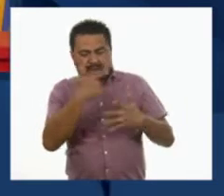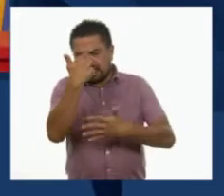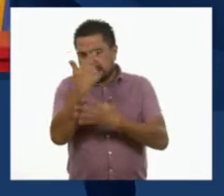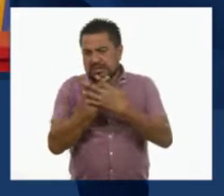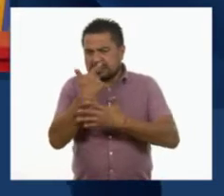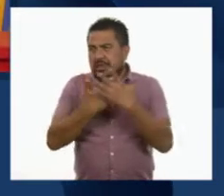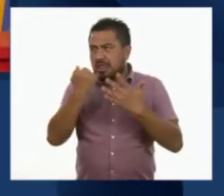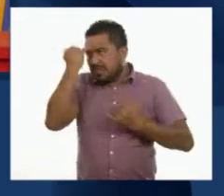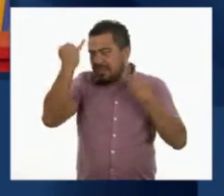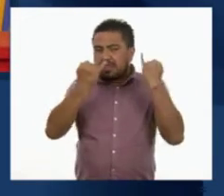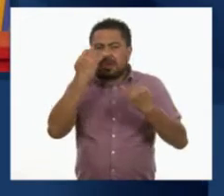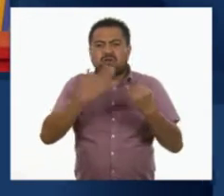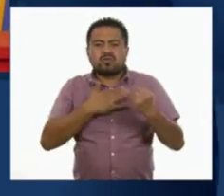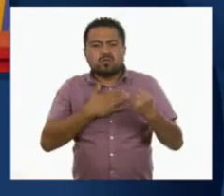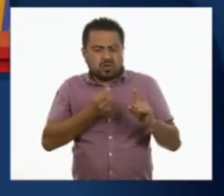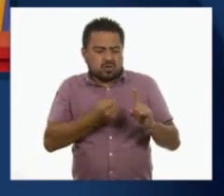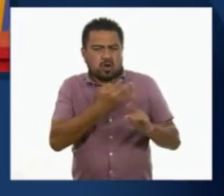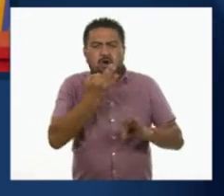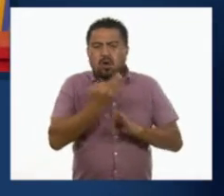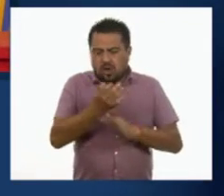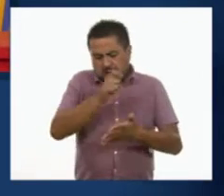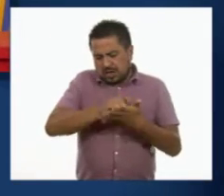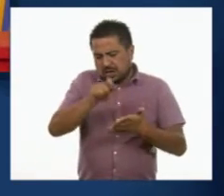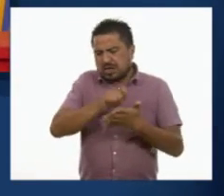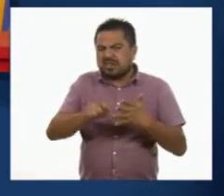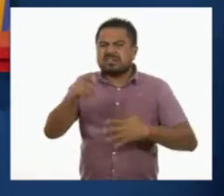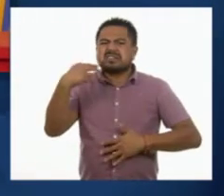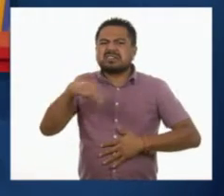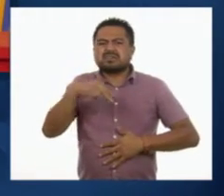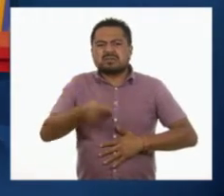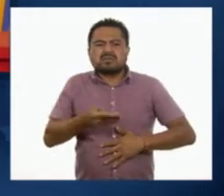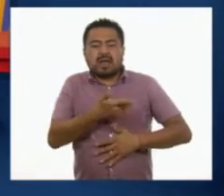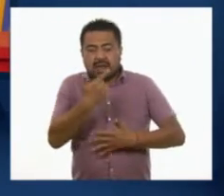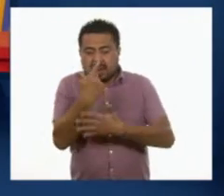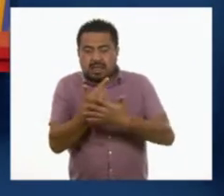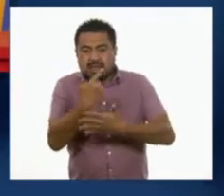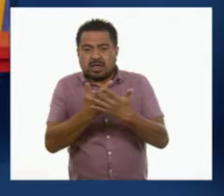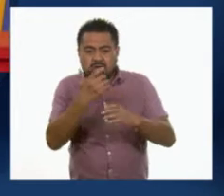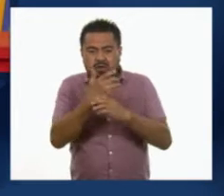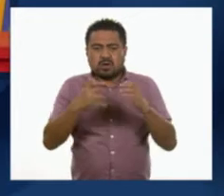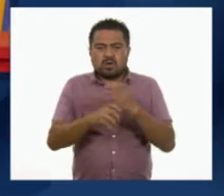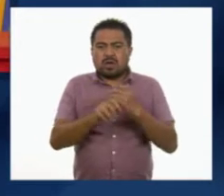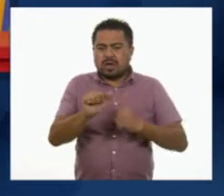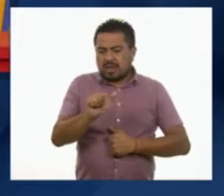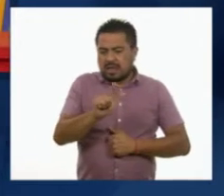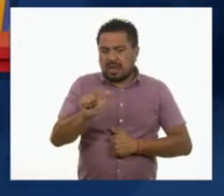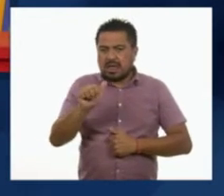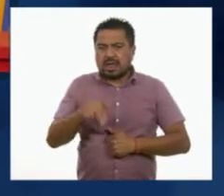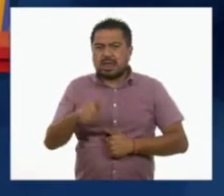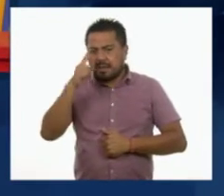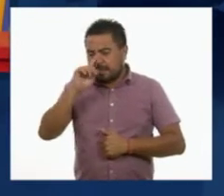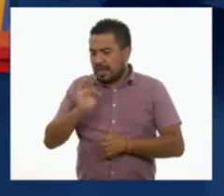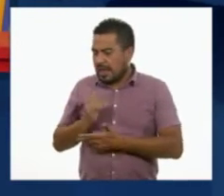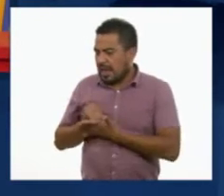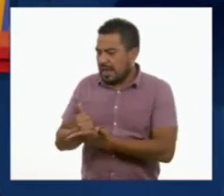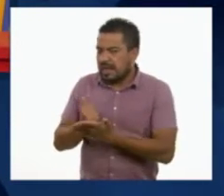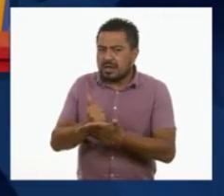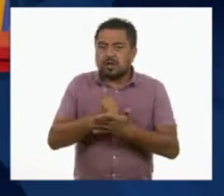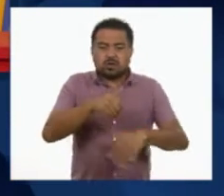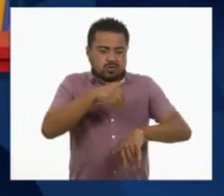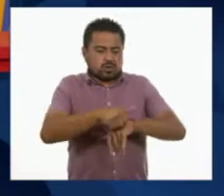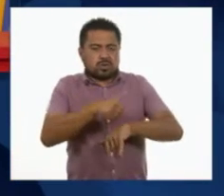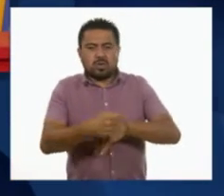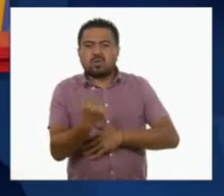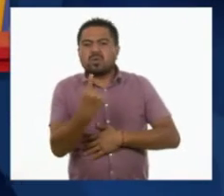de ideas que acabo de escribir y se titula La lista de acciones de Alan Porras para ayudar. Y la número